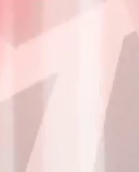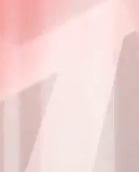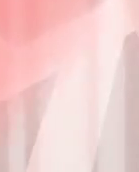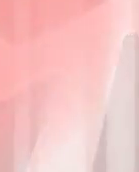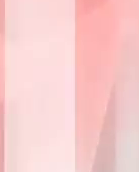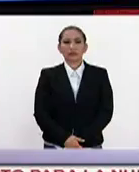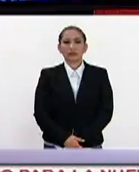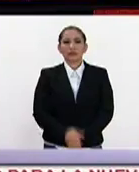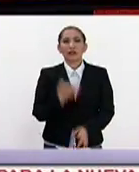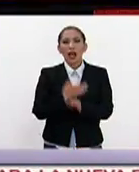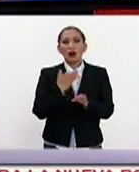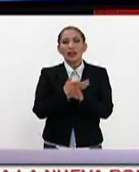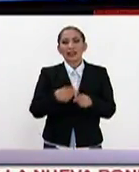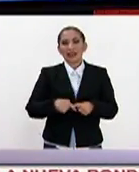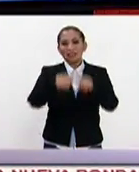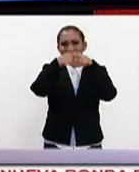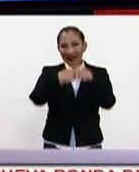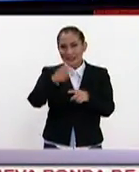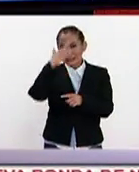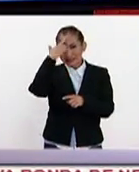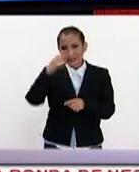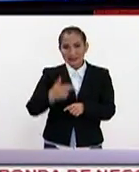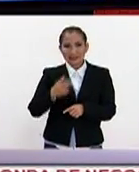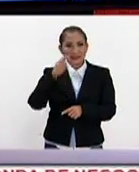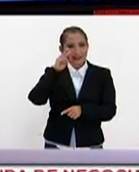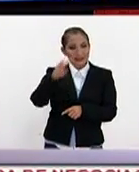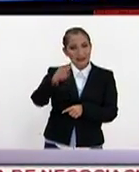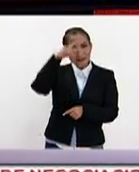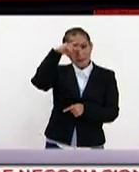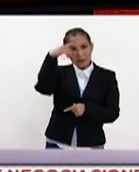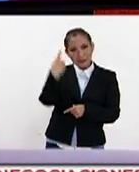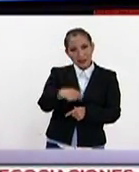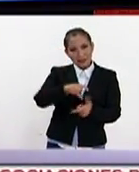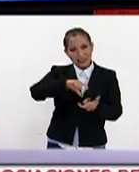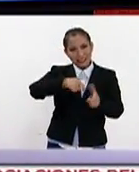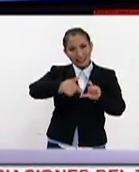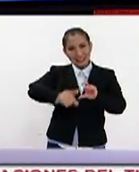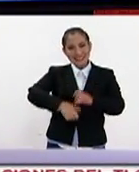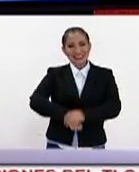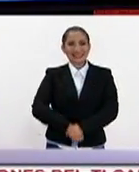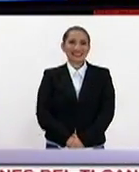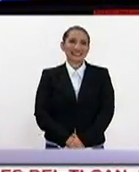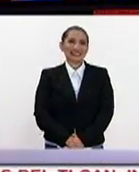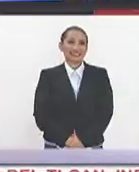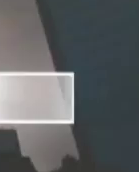En este momento vamos a hacer una pausa. Les recuerdo que usted está viendo México al Día.